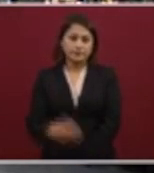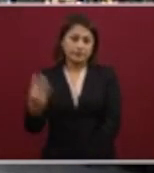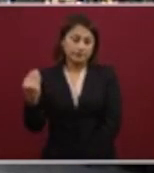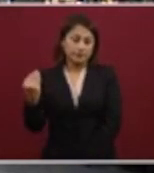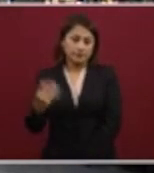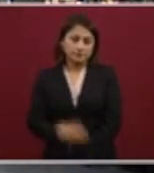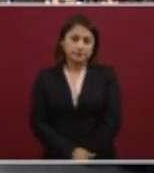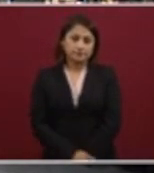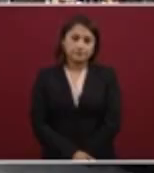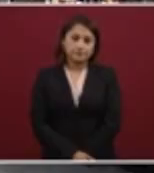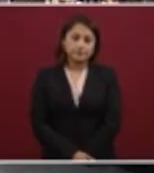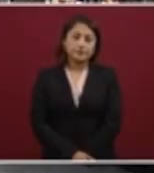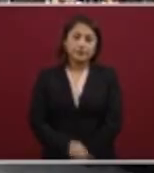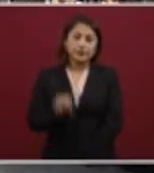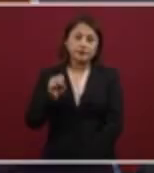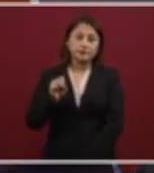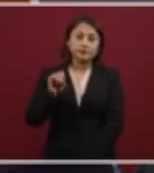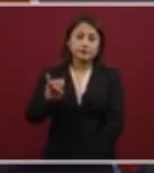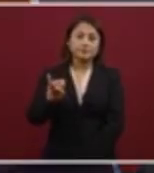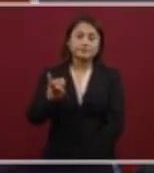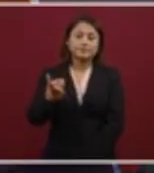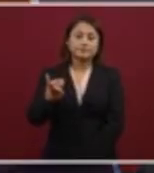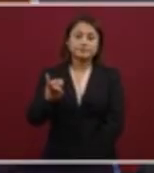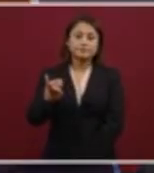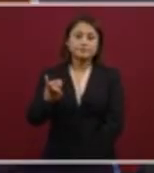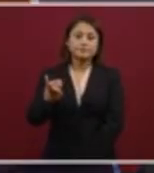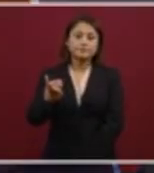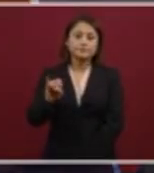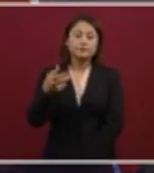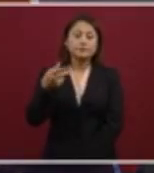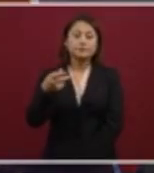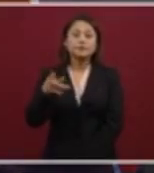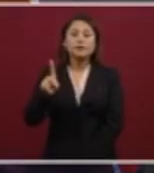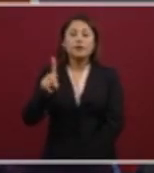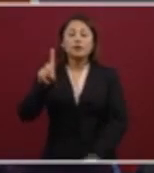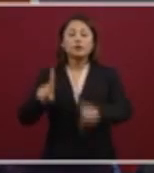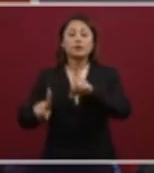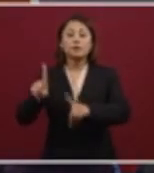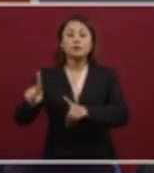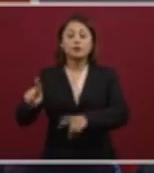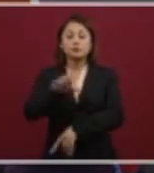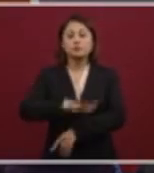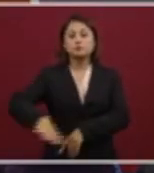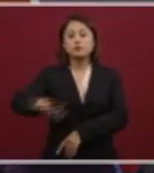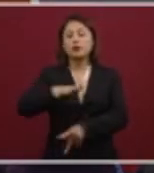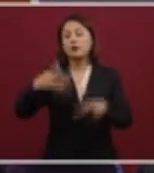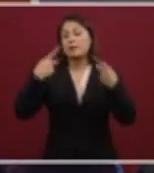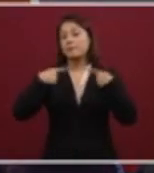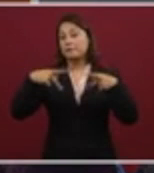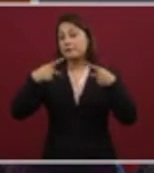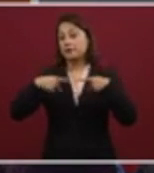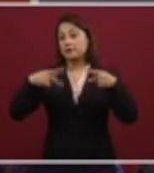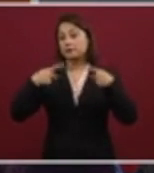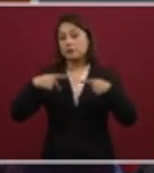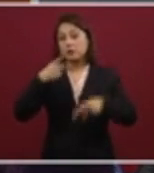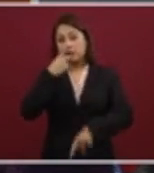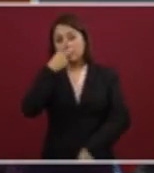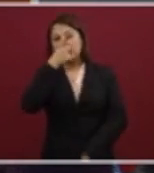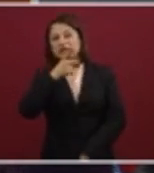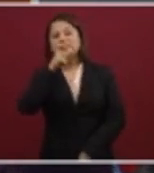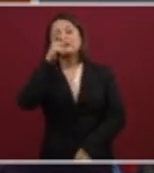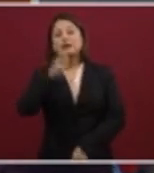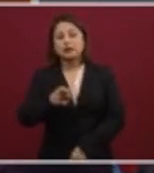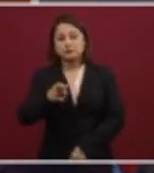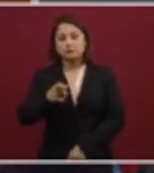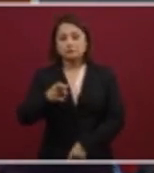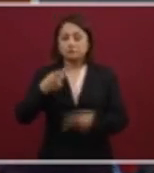Sí, y va a depender de lo que diga la gente, de lo que digan los mexicanos